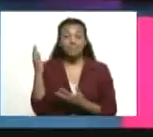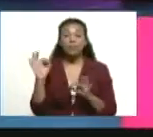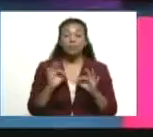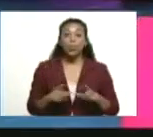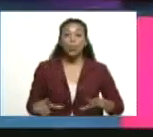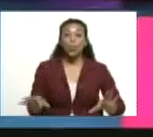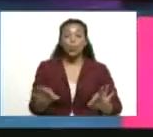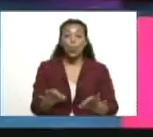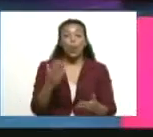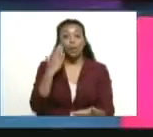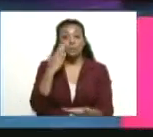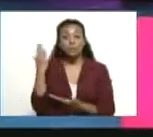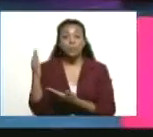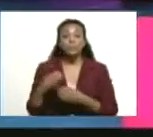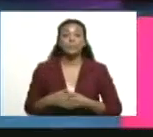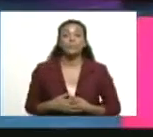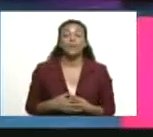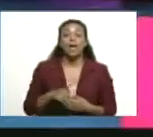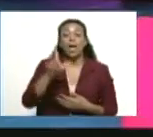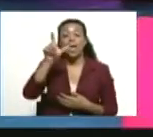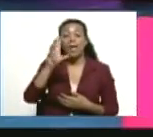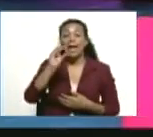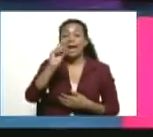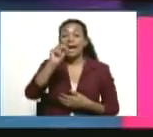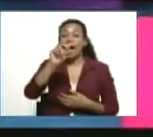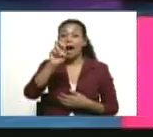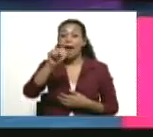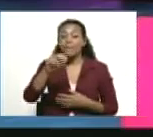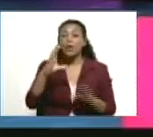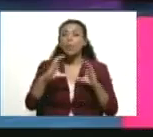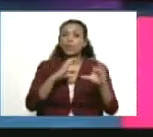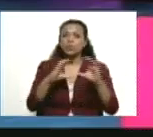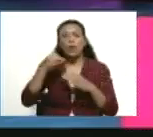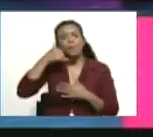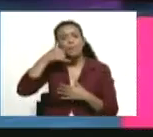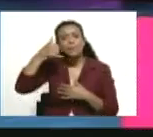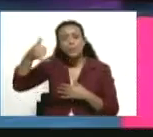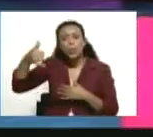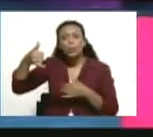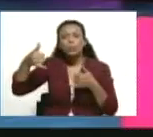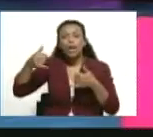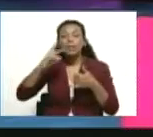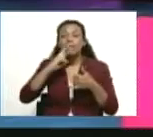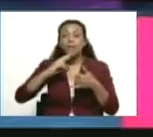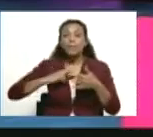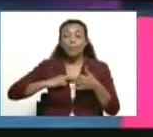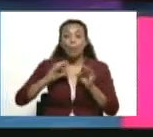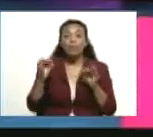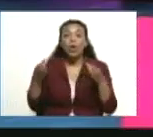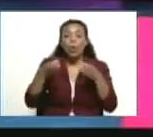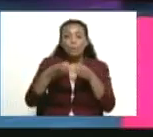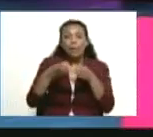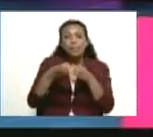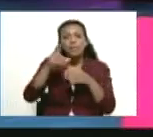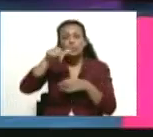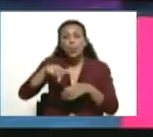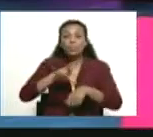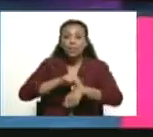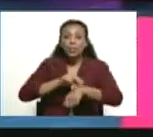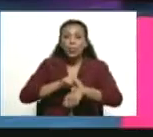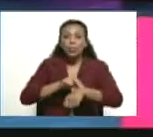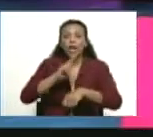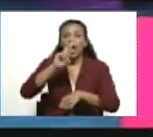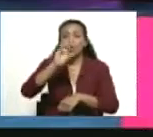set presente Elsie del Carmen Vera Albornoz, con quien usted conversó vía telefónica, y también en compañía de ella la doctora